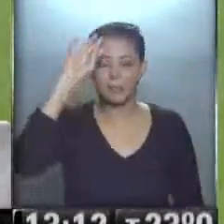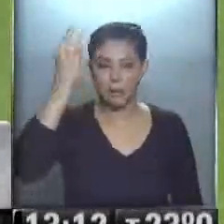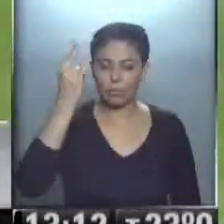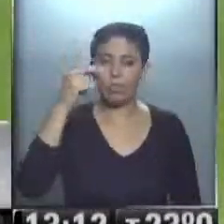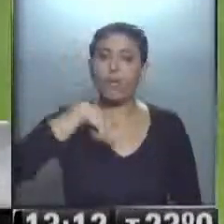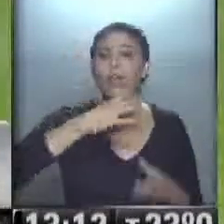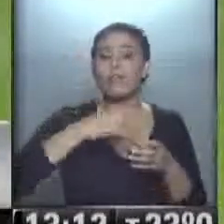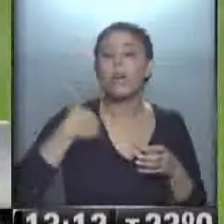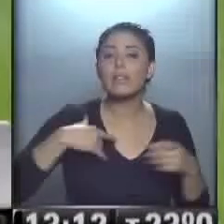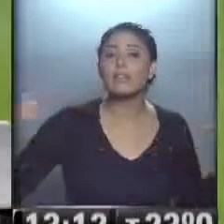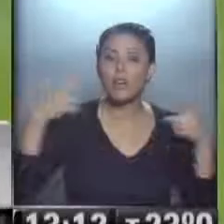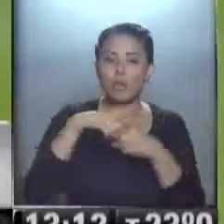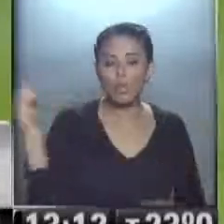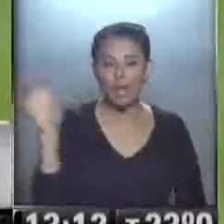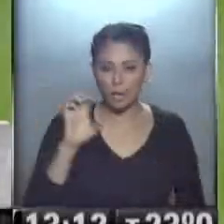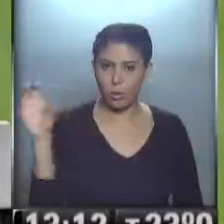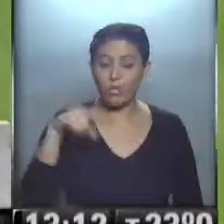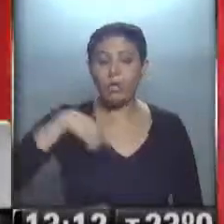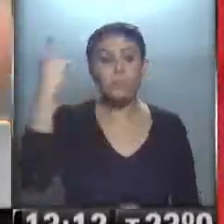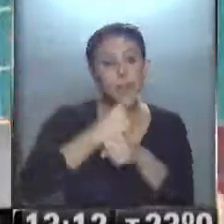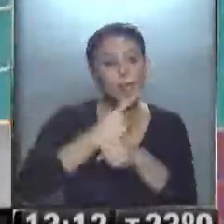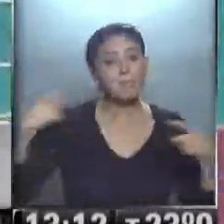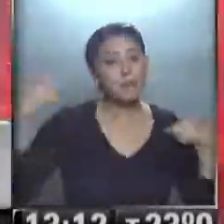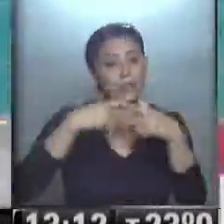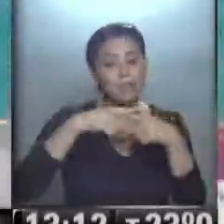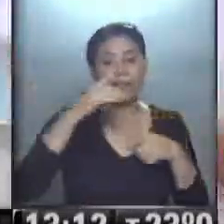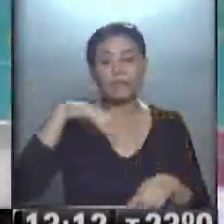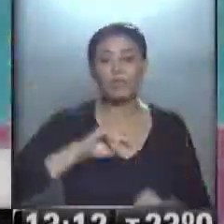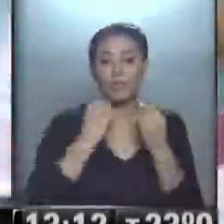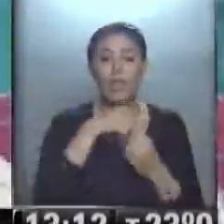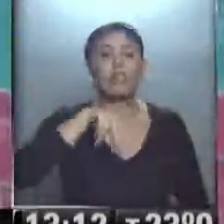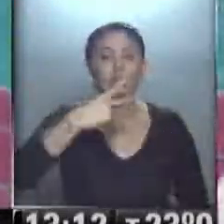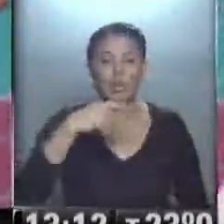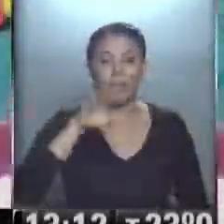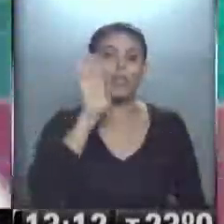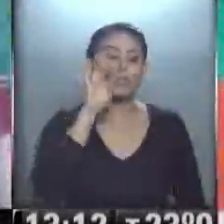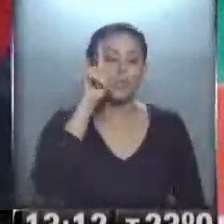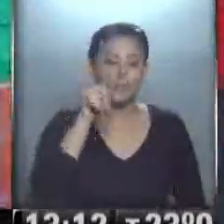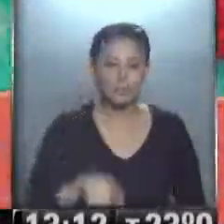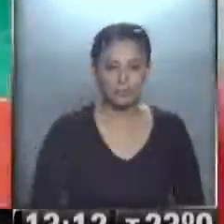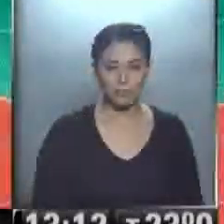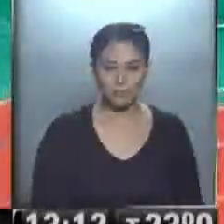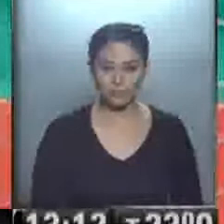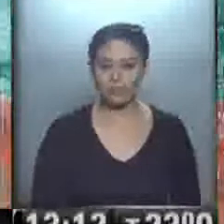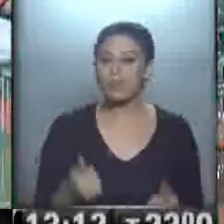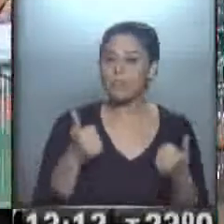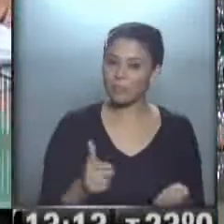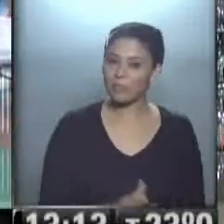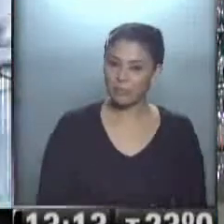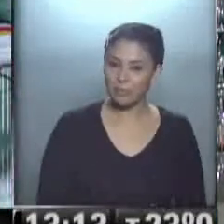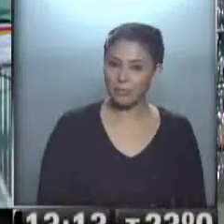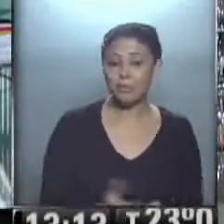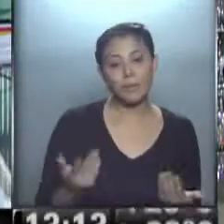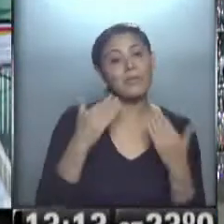Argentina se enfrenta a Ecuador en el primero de los dos amistosos que va a tener en Estados Unidos. Ahí está.